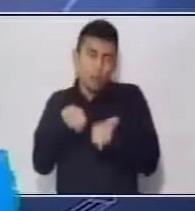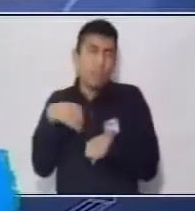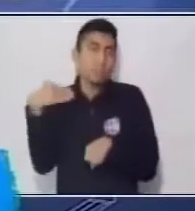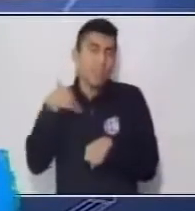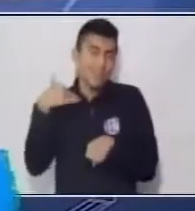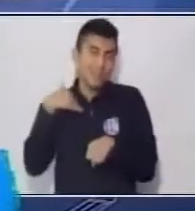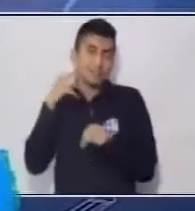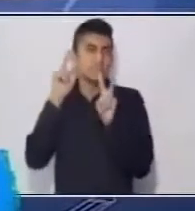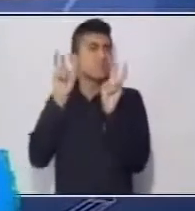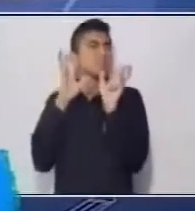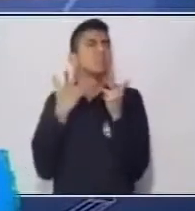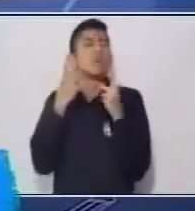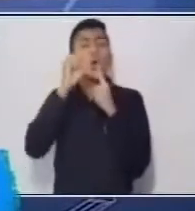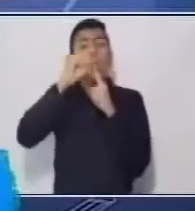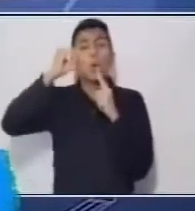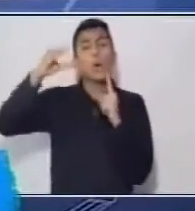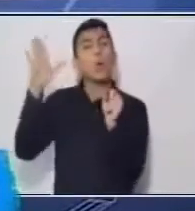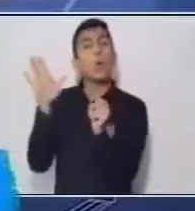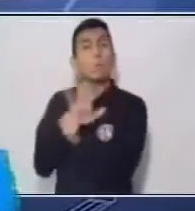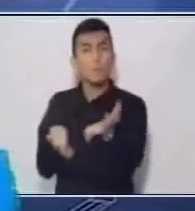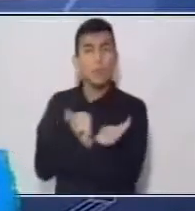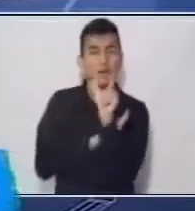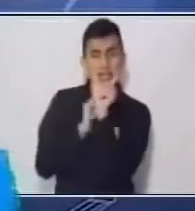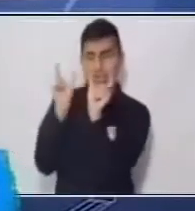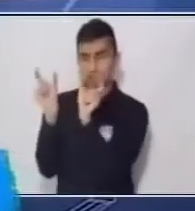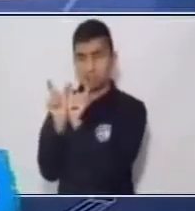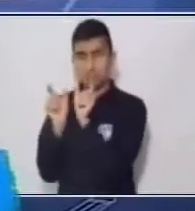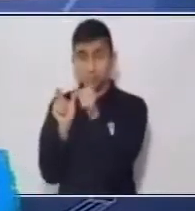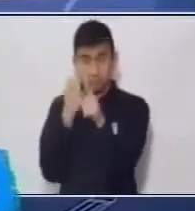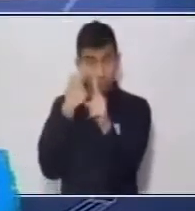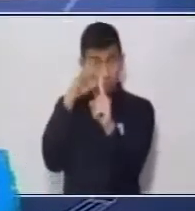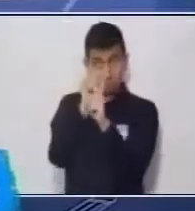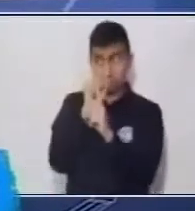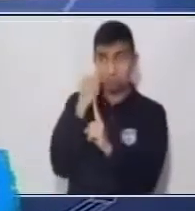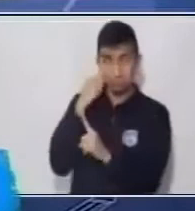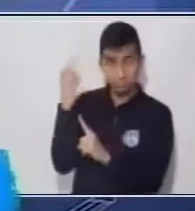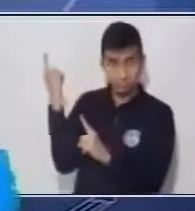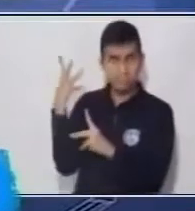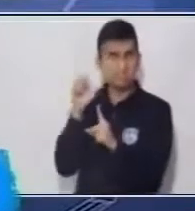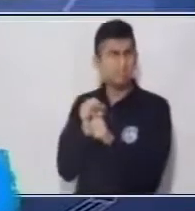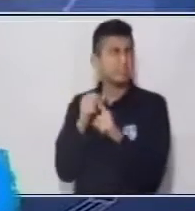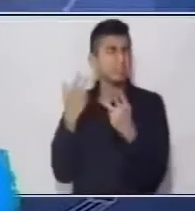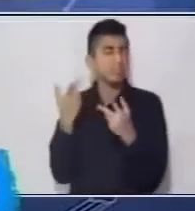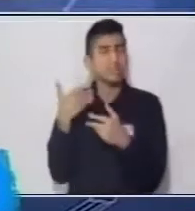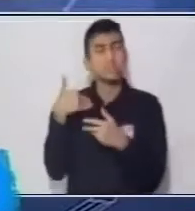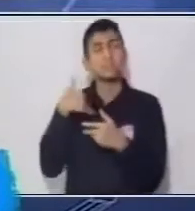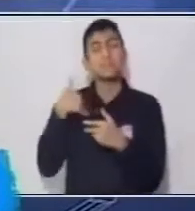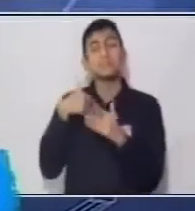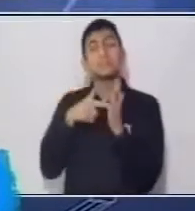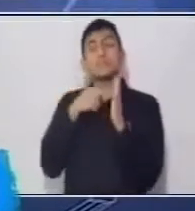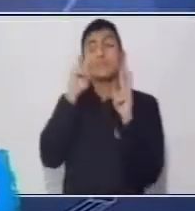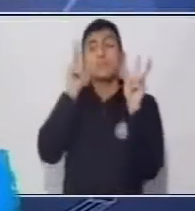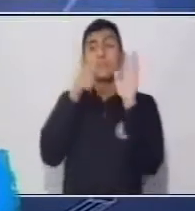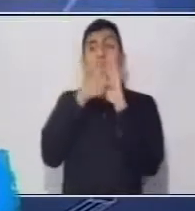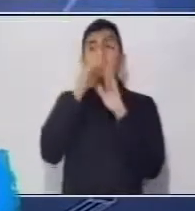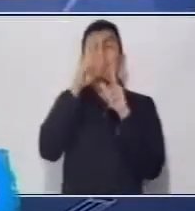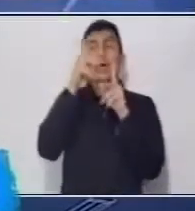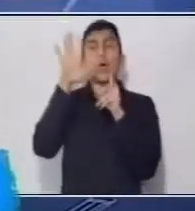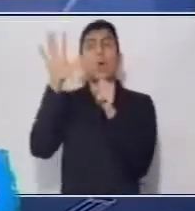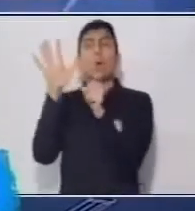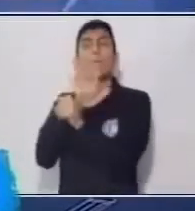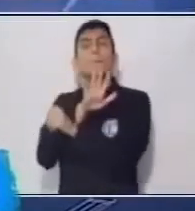clasificarse en oraciones compuestas. Pero si tú observas en este esquema, las compuestas